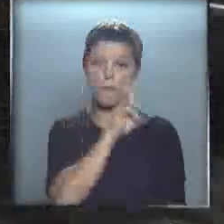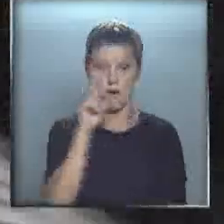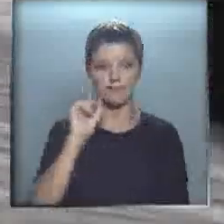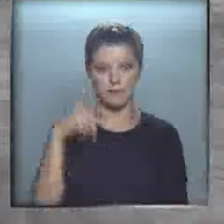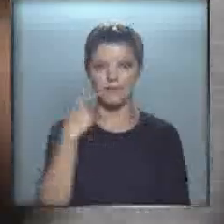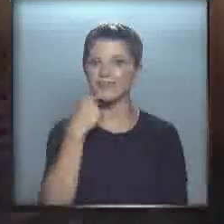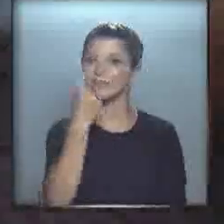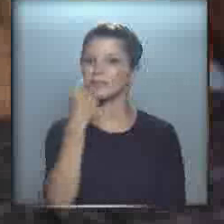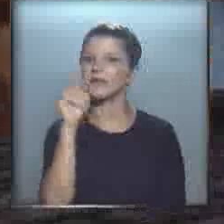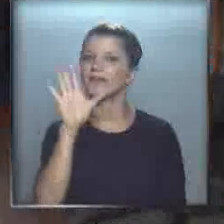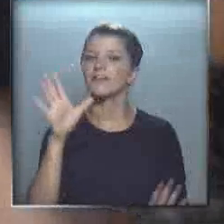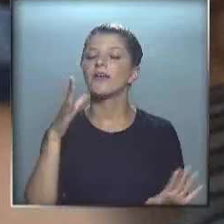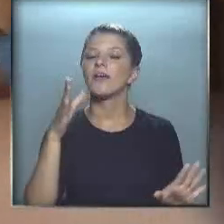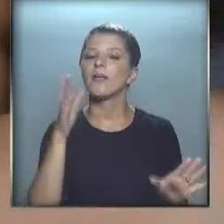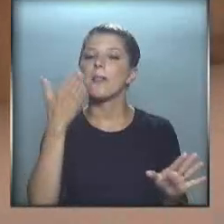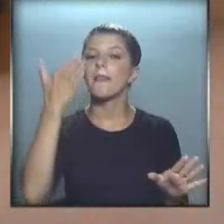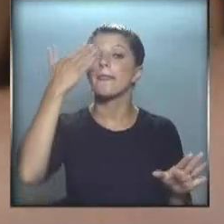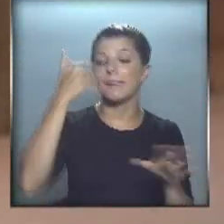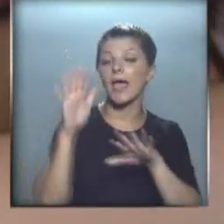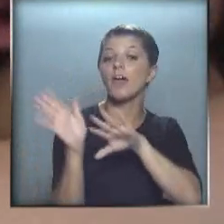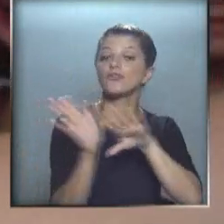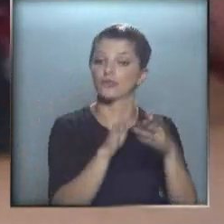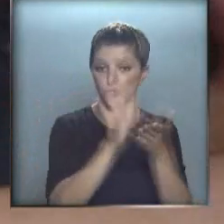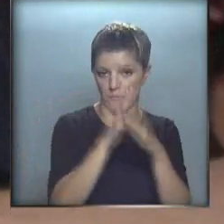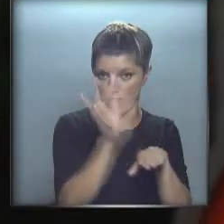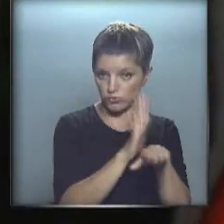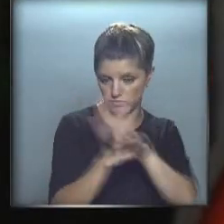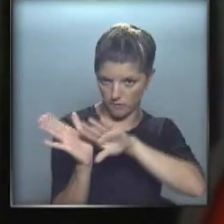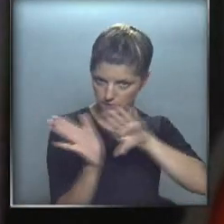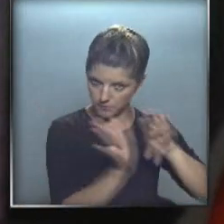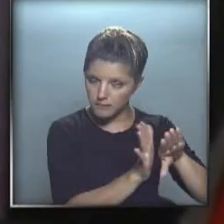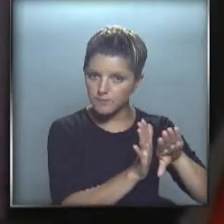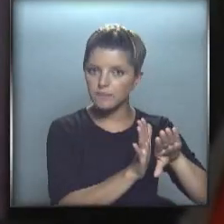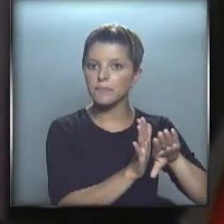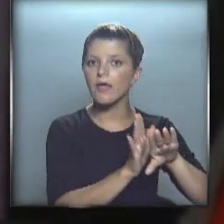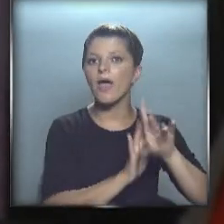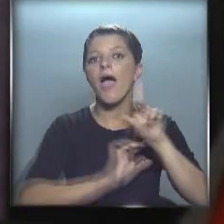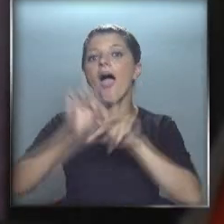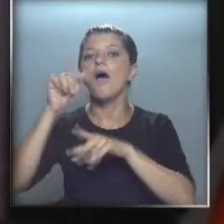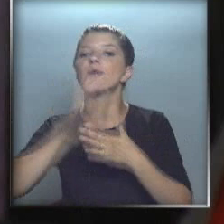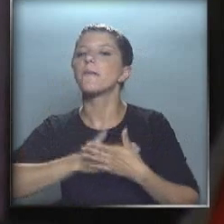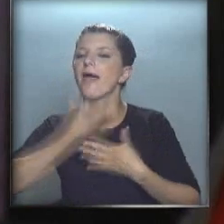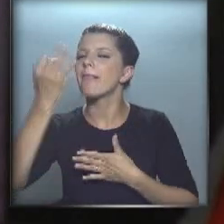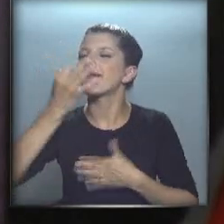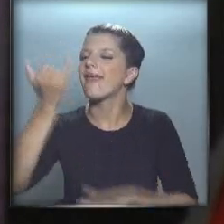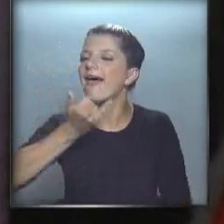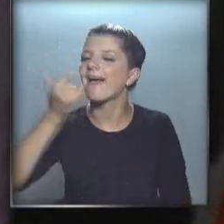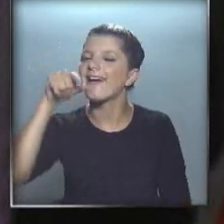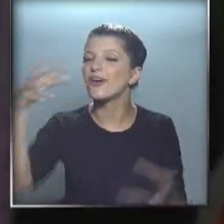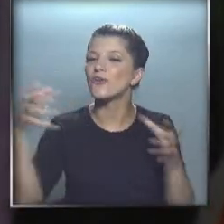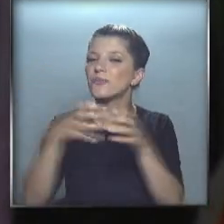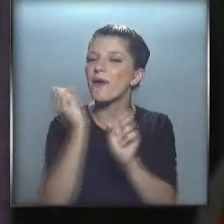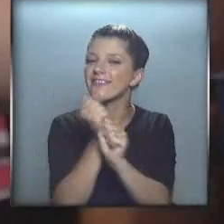Dale. A ver. Fuera de lo que es ficción, ¿surgió algún amor verdadero en